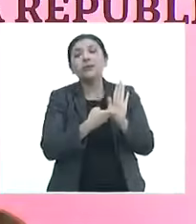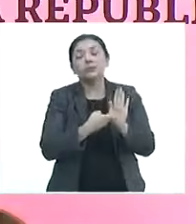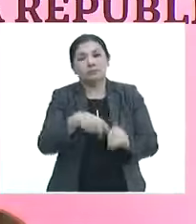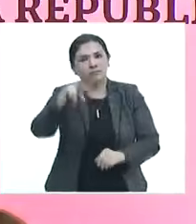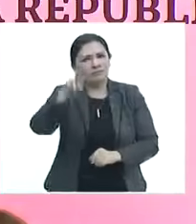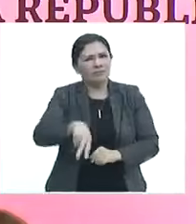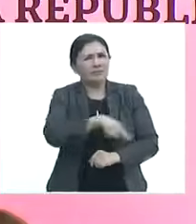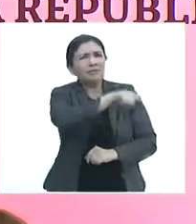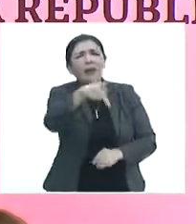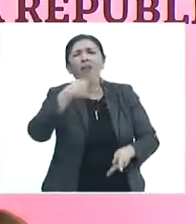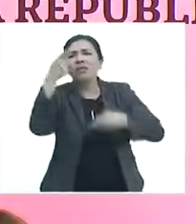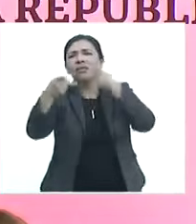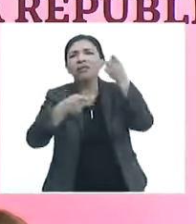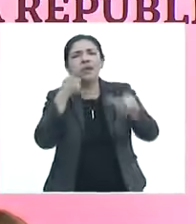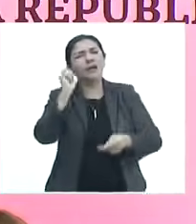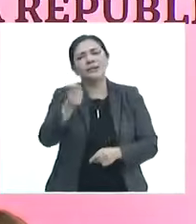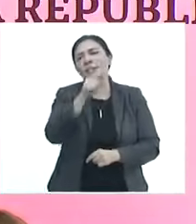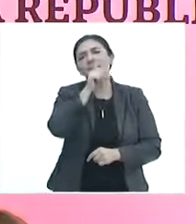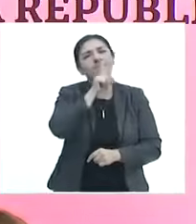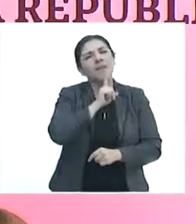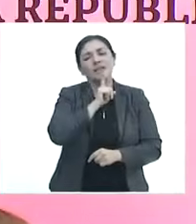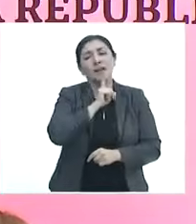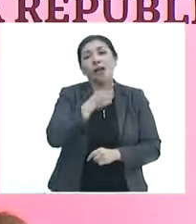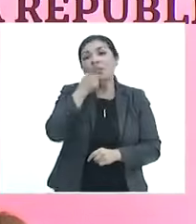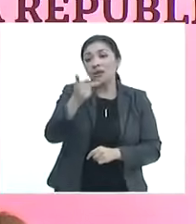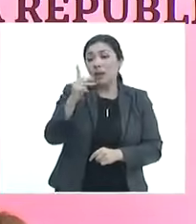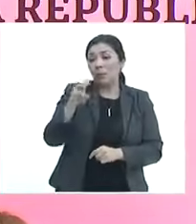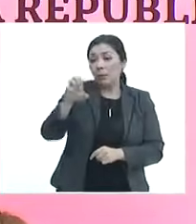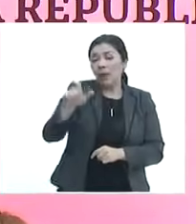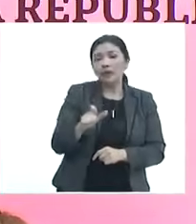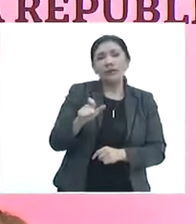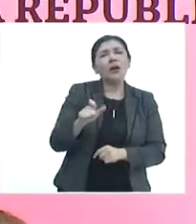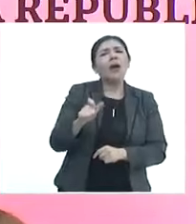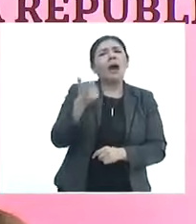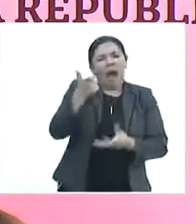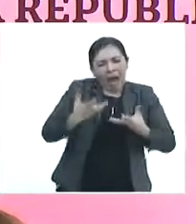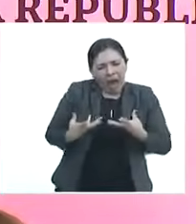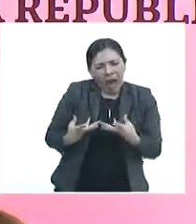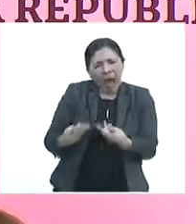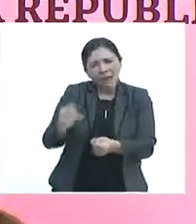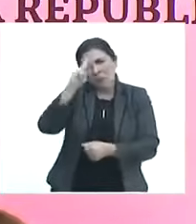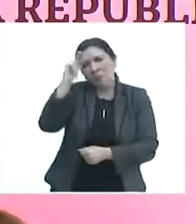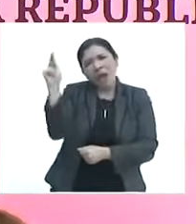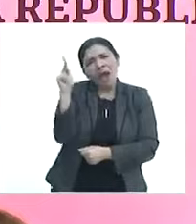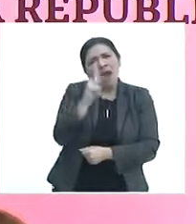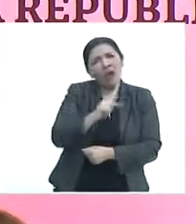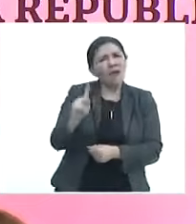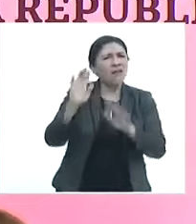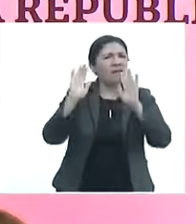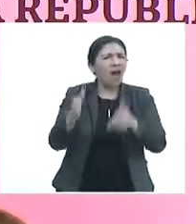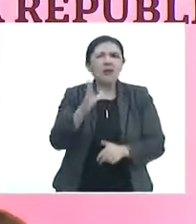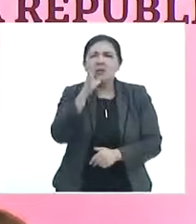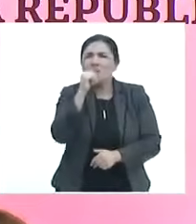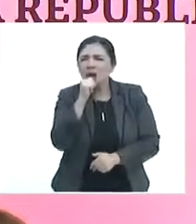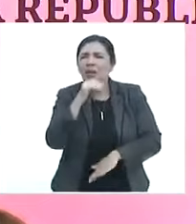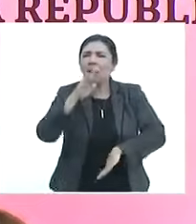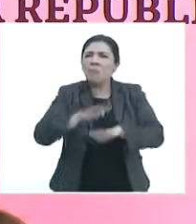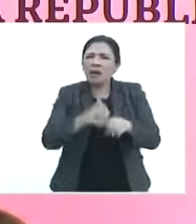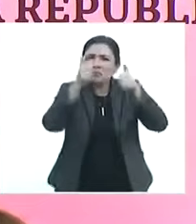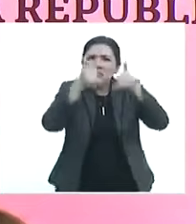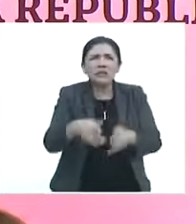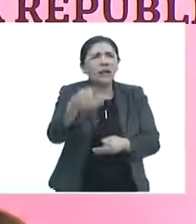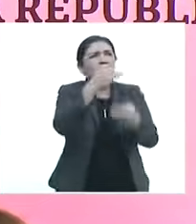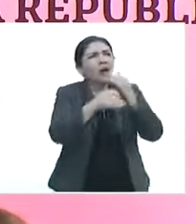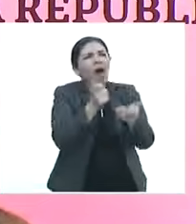un mito decir que Pemex es un barril sin fondo, que Pemex es una carga para las